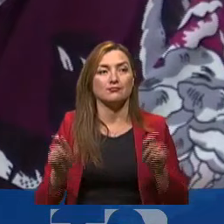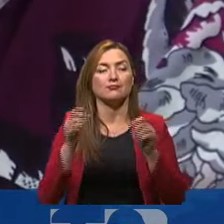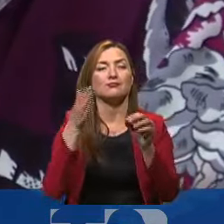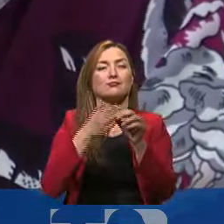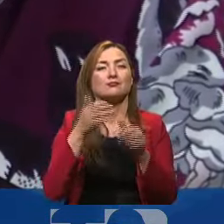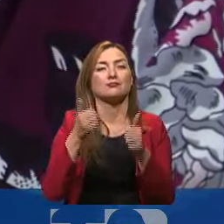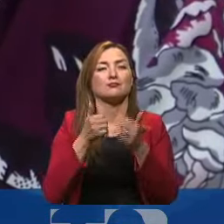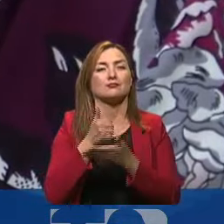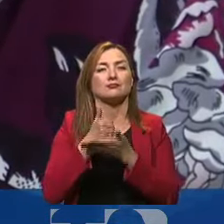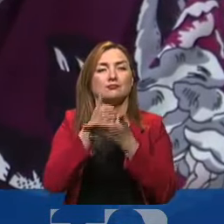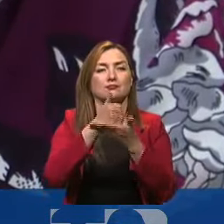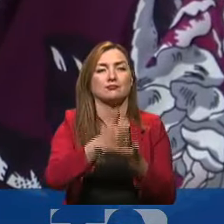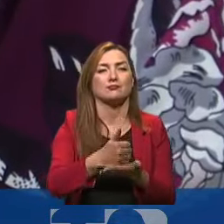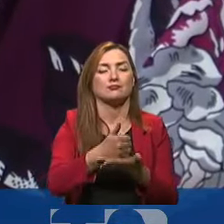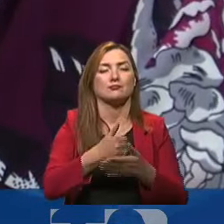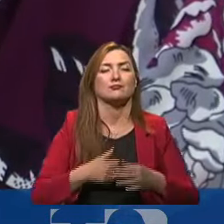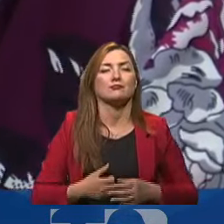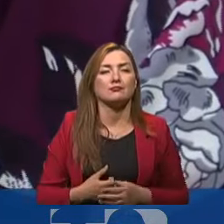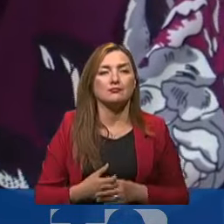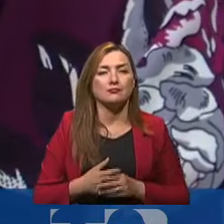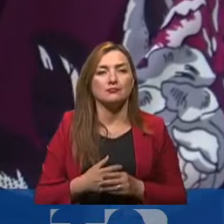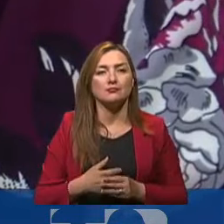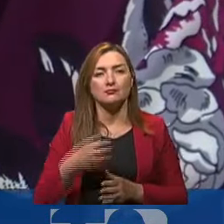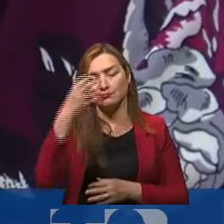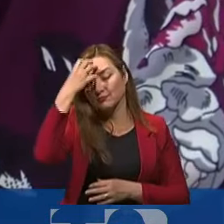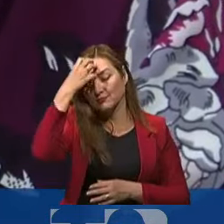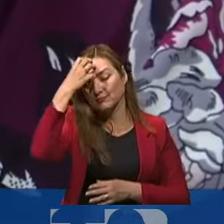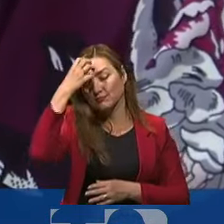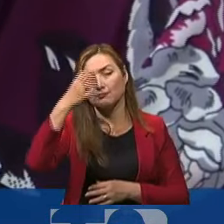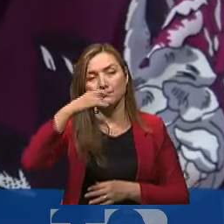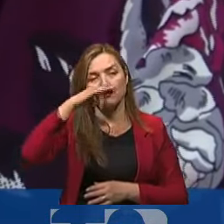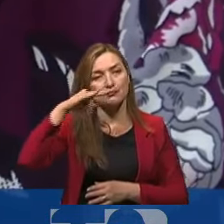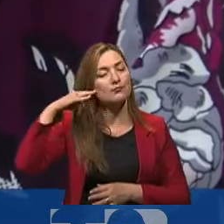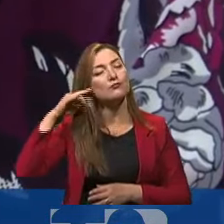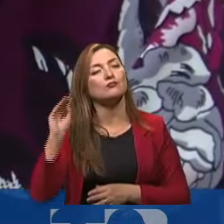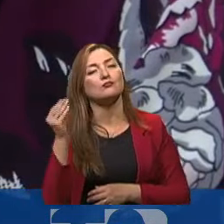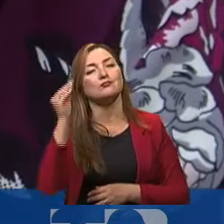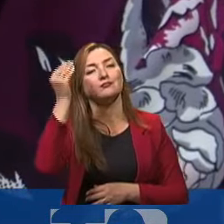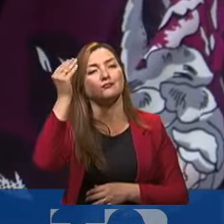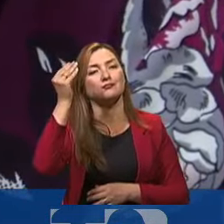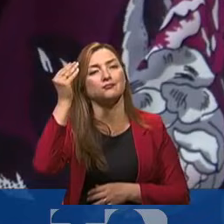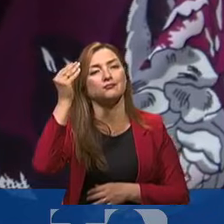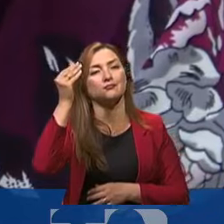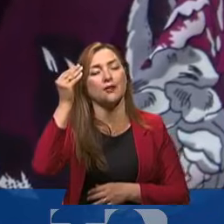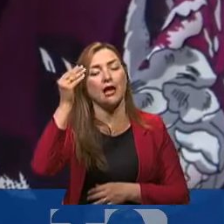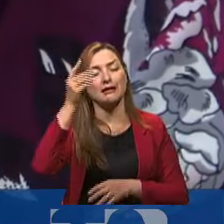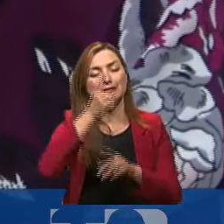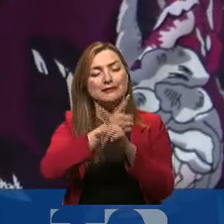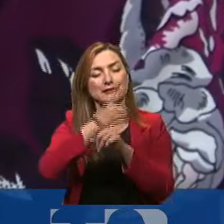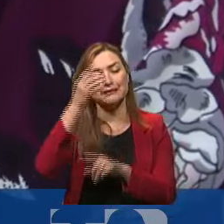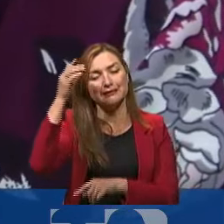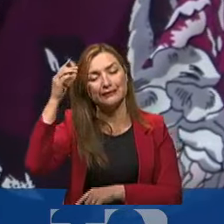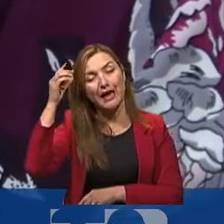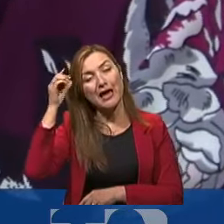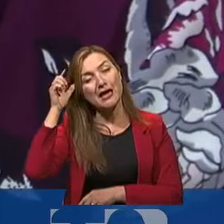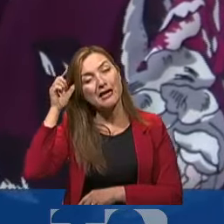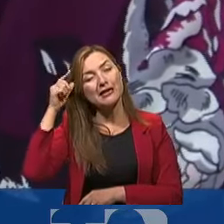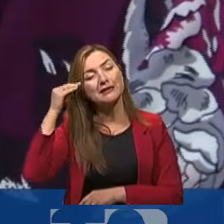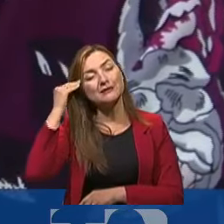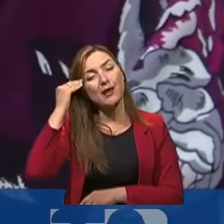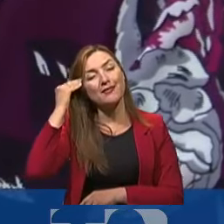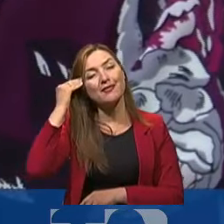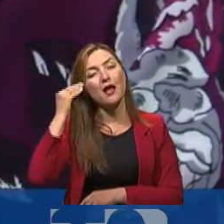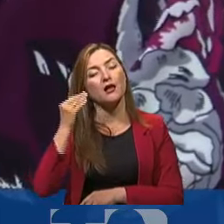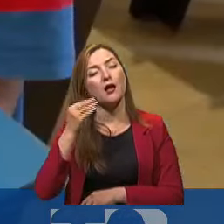Es ayudar, educar a niños y jóvenes con discapacidad intelectual. Especialmente